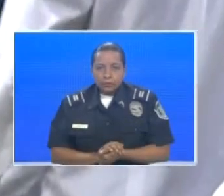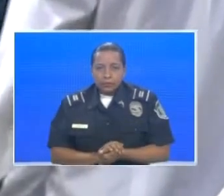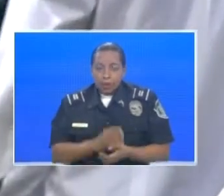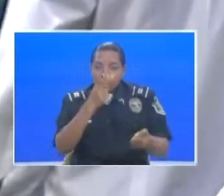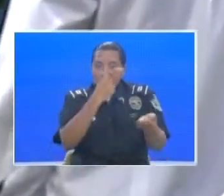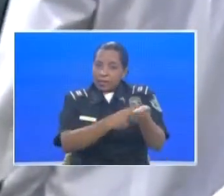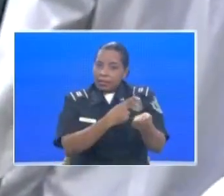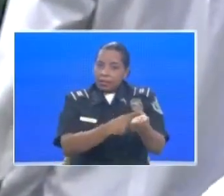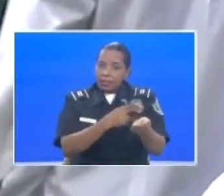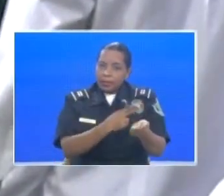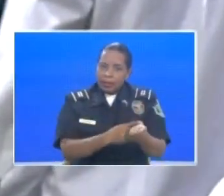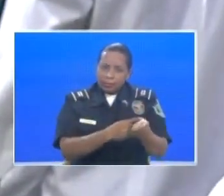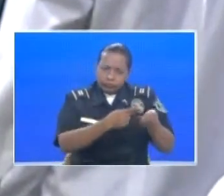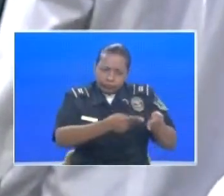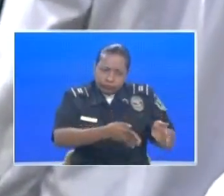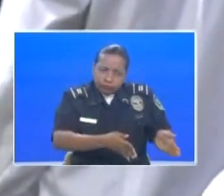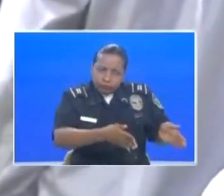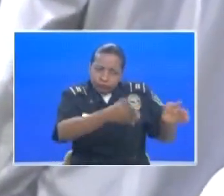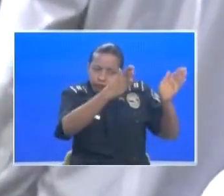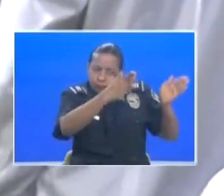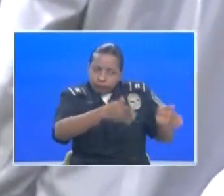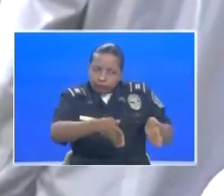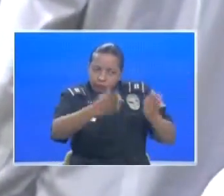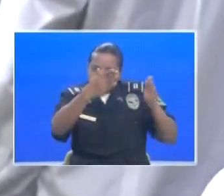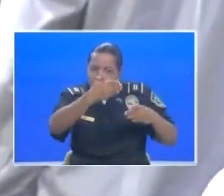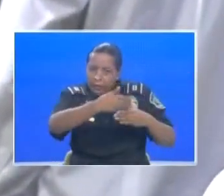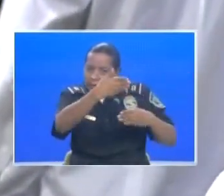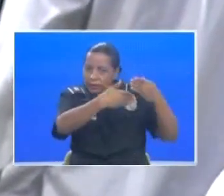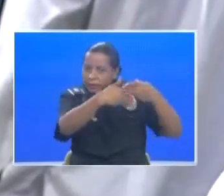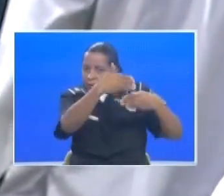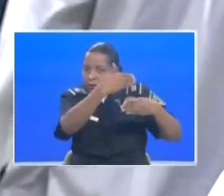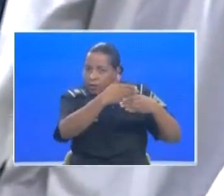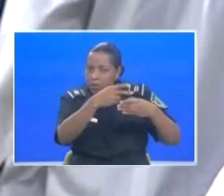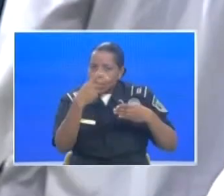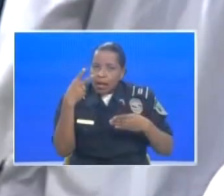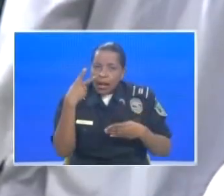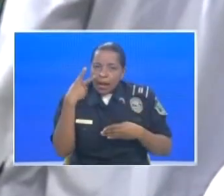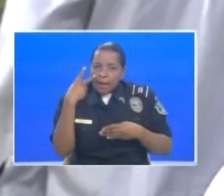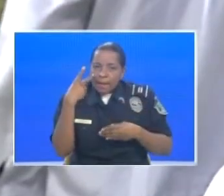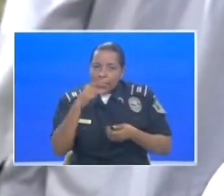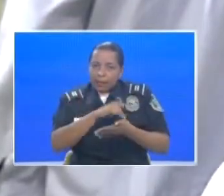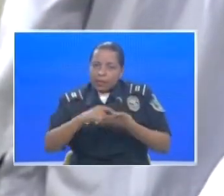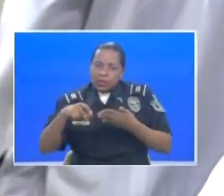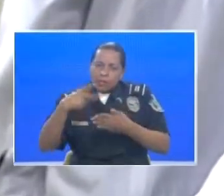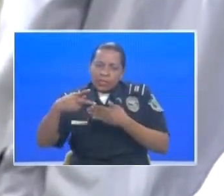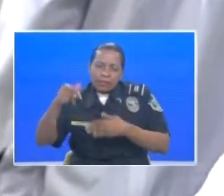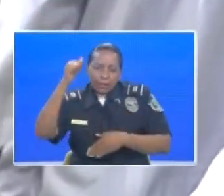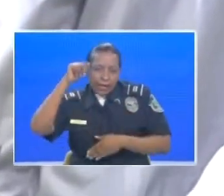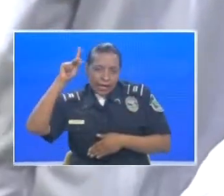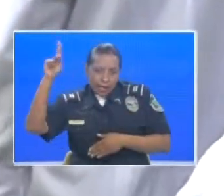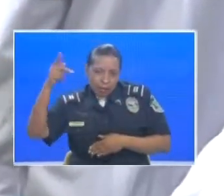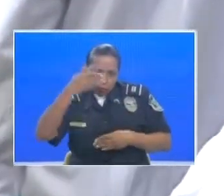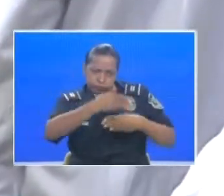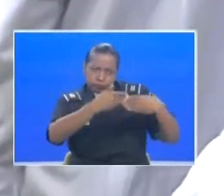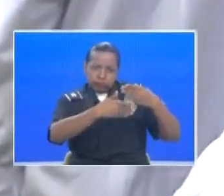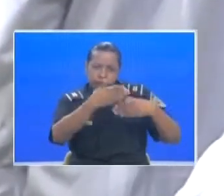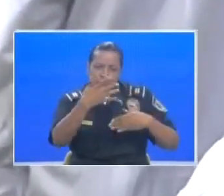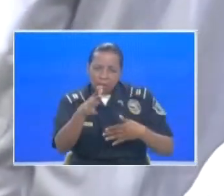Hospital modular, Dios mediante lo voy a visitar la próxima semana. Está en